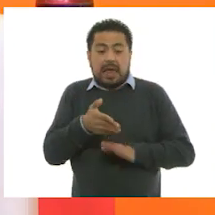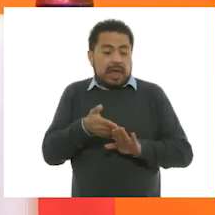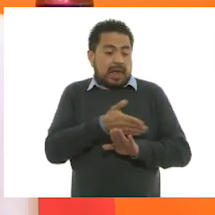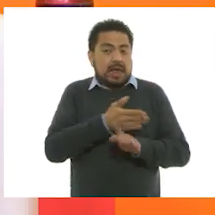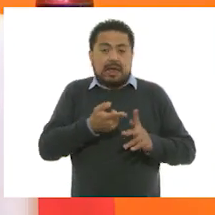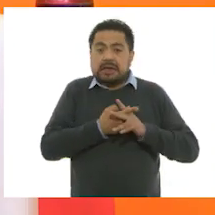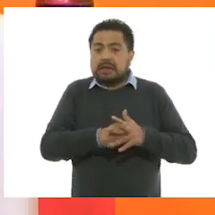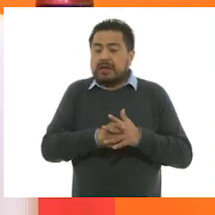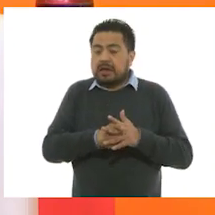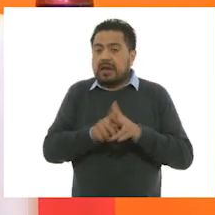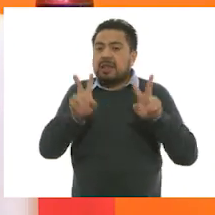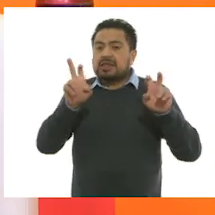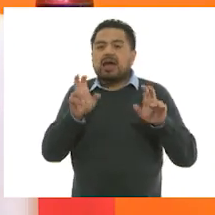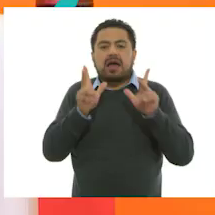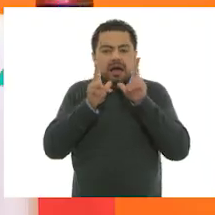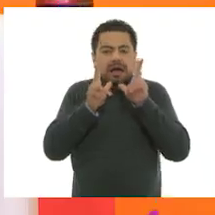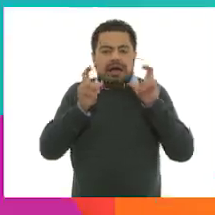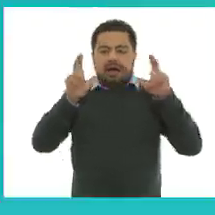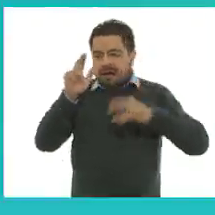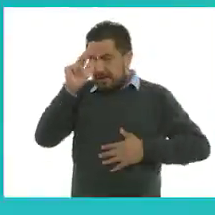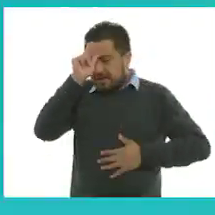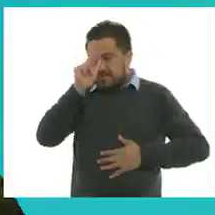con este tema, vamos con Ajo Listo.